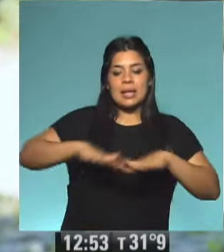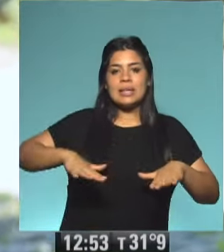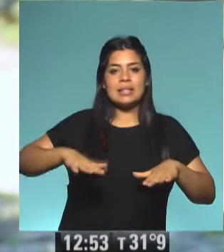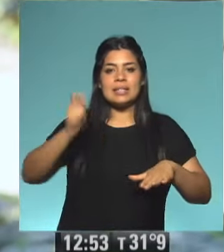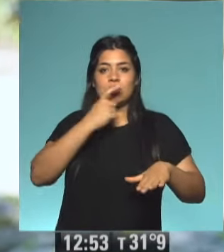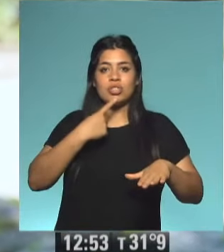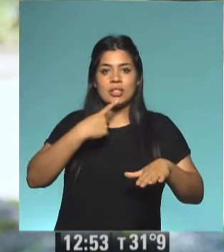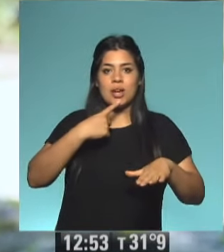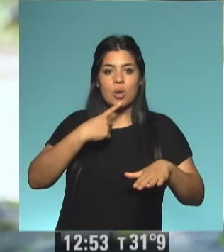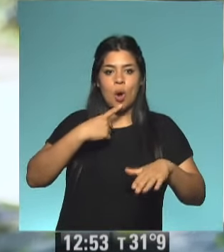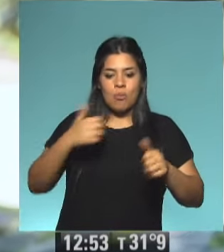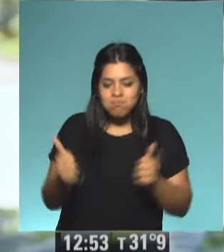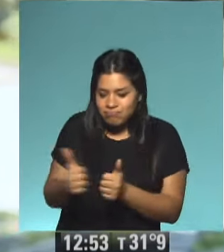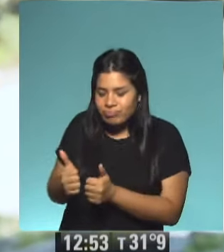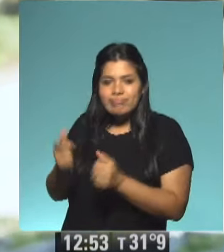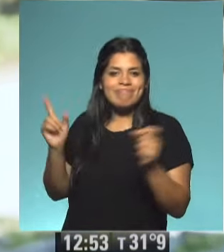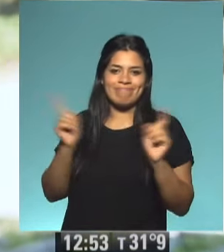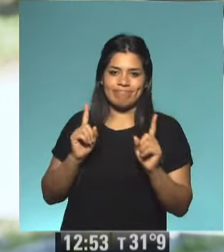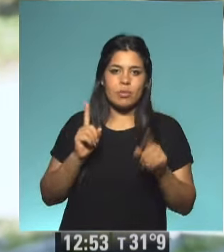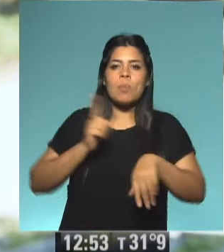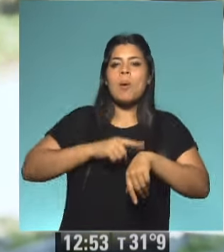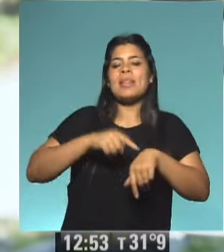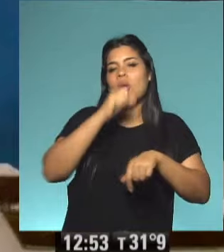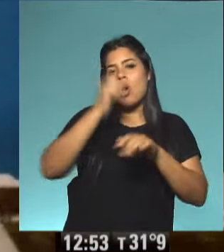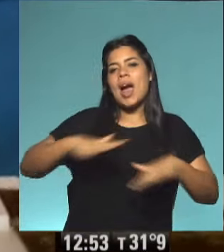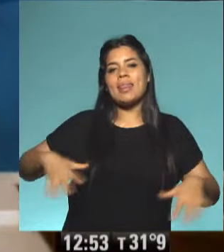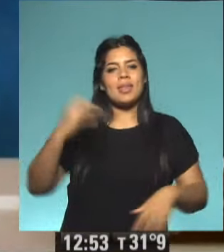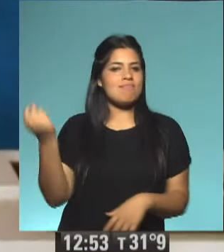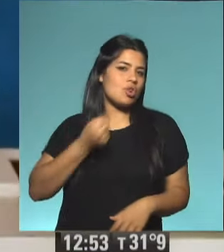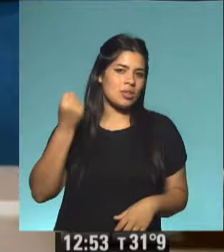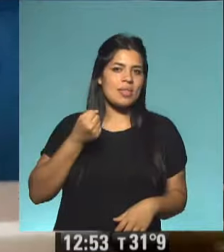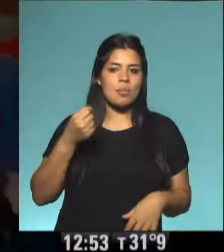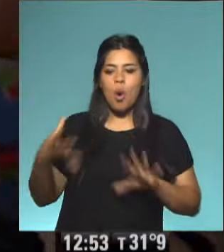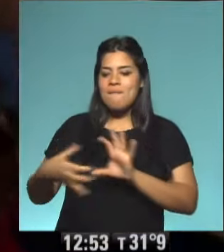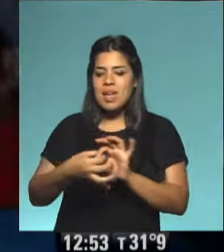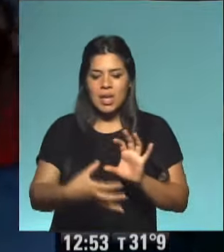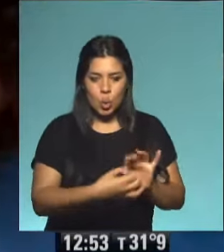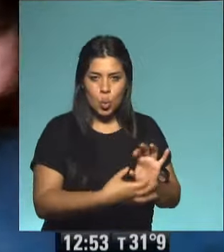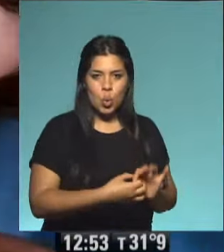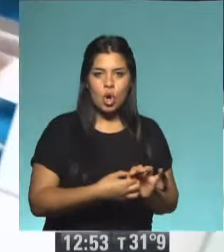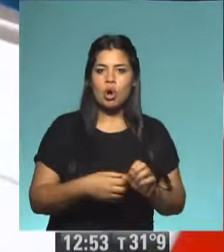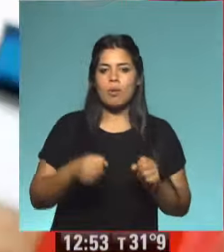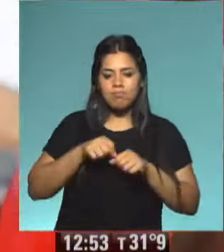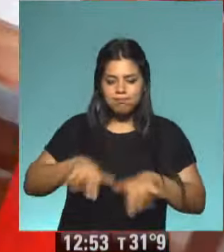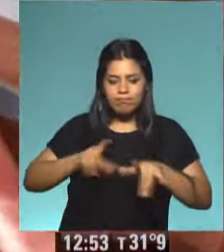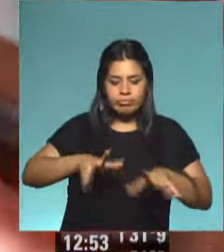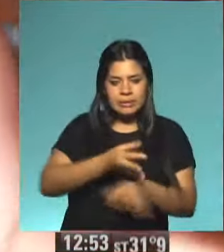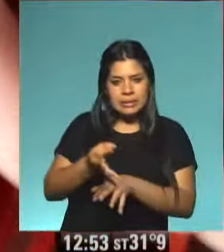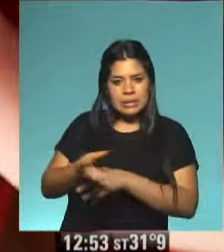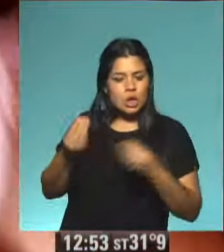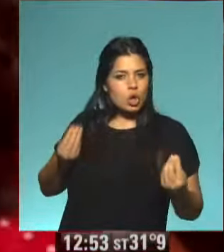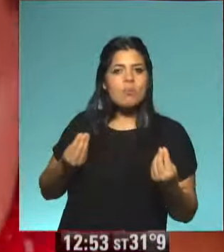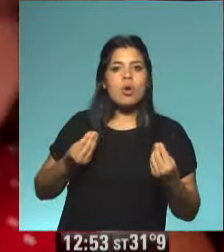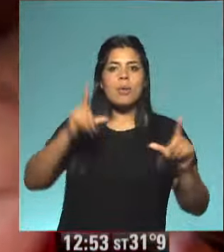en inicial el vínculo lo es todo, la construcción del vínculo, entonces poder transmitir lo que uno quiere transmitir por medio de una pantalla es